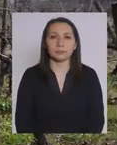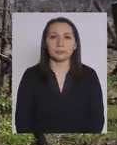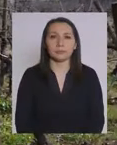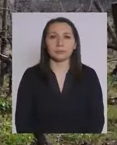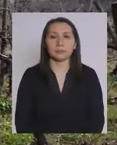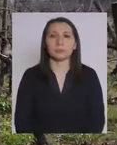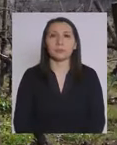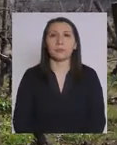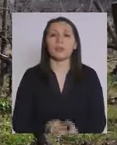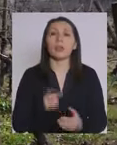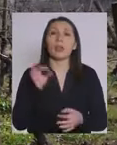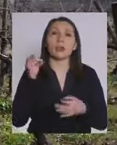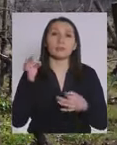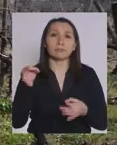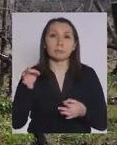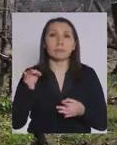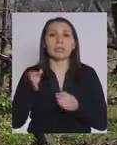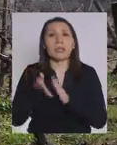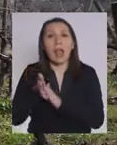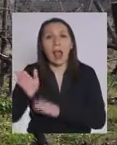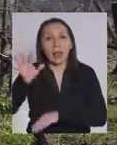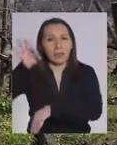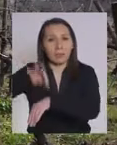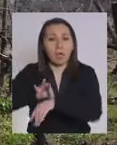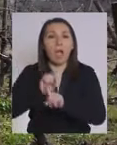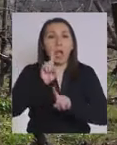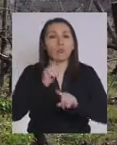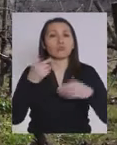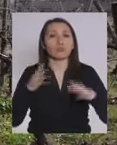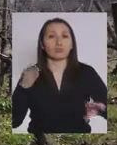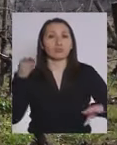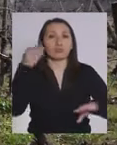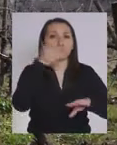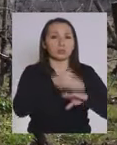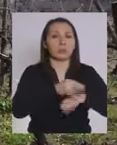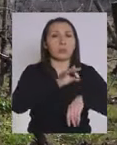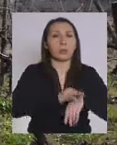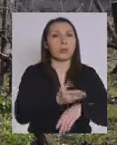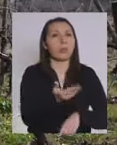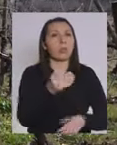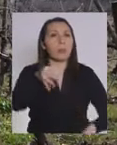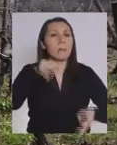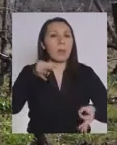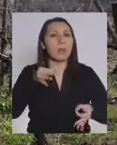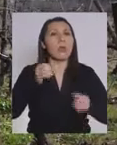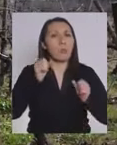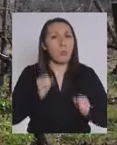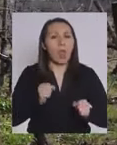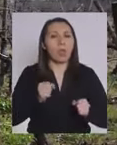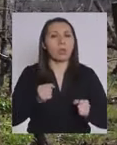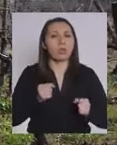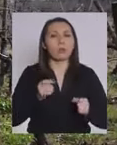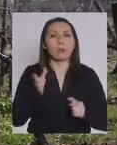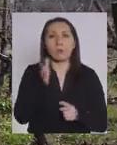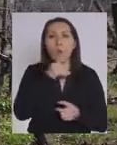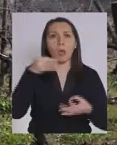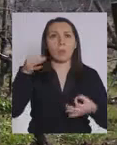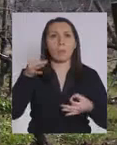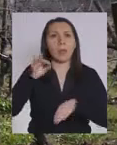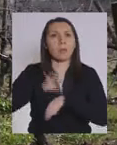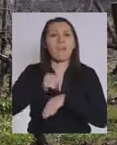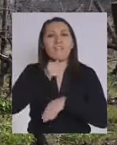el canal de alta médica se está aplicando hay gente que ha asistido a centros de salud y le han pedido carne de alta para atenderlo no lo tienen y las